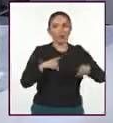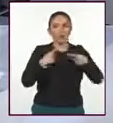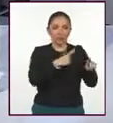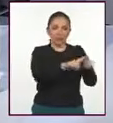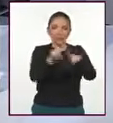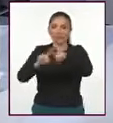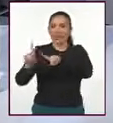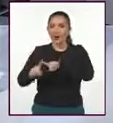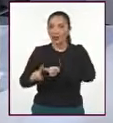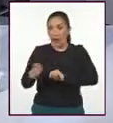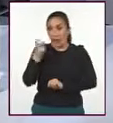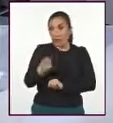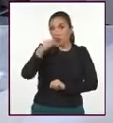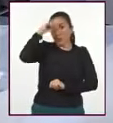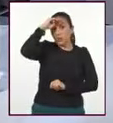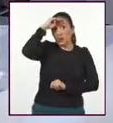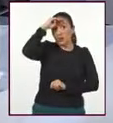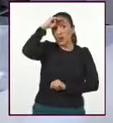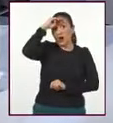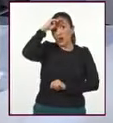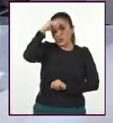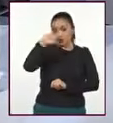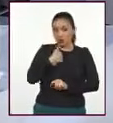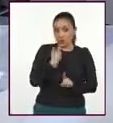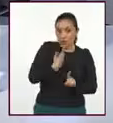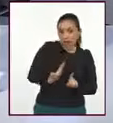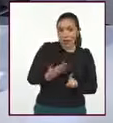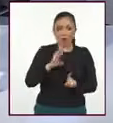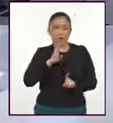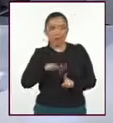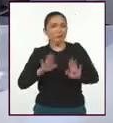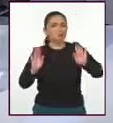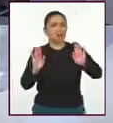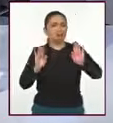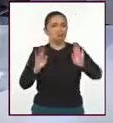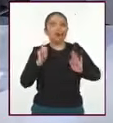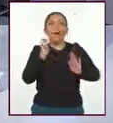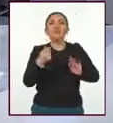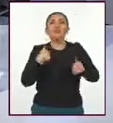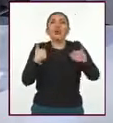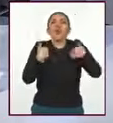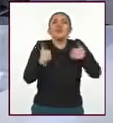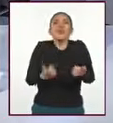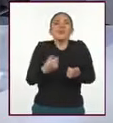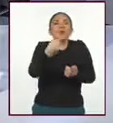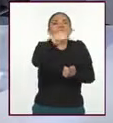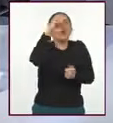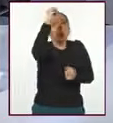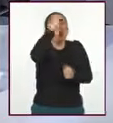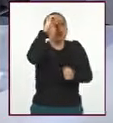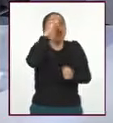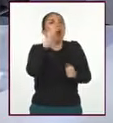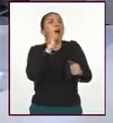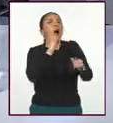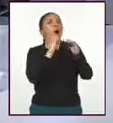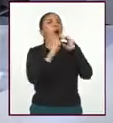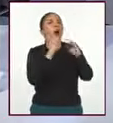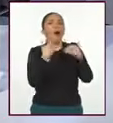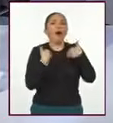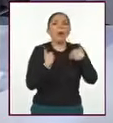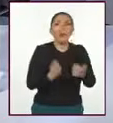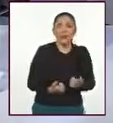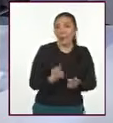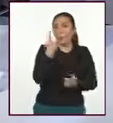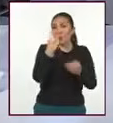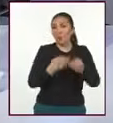no necesariamente estamos bien o mal, sino que tal vez no estamos entendiendo el punto de vista del otro. Y tal vez el primer camino